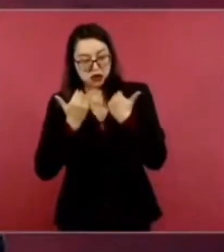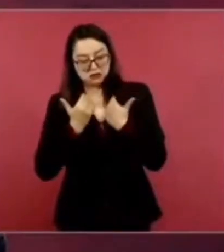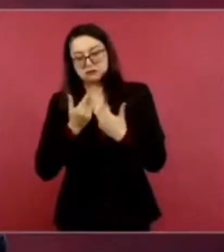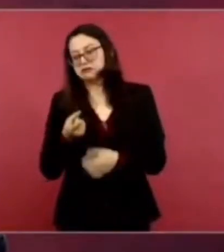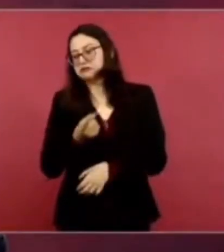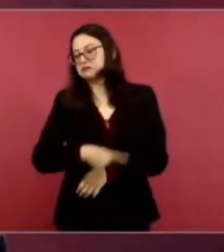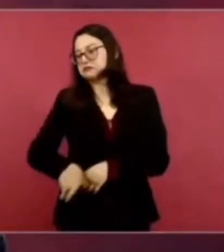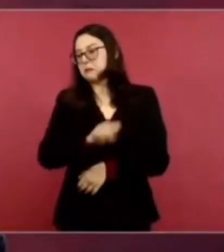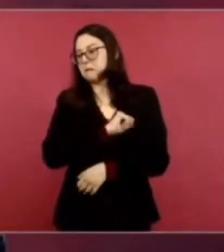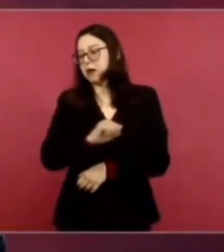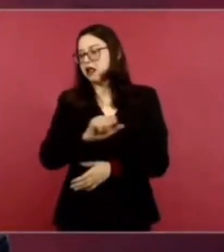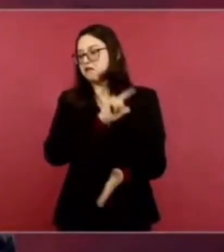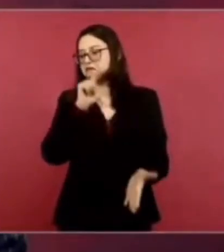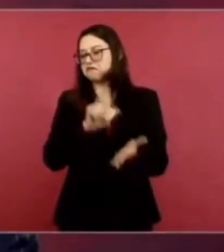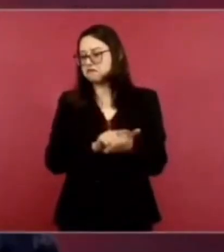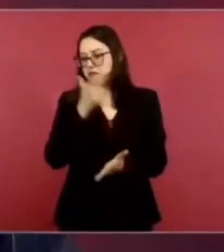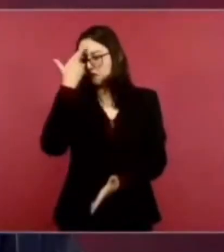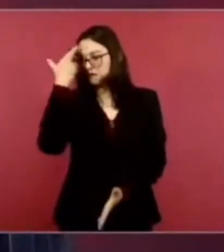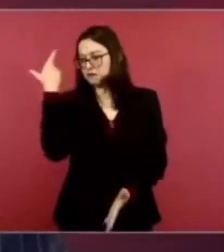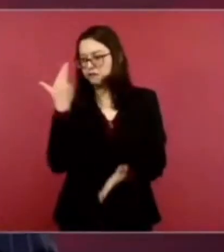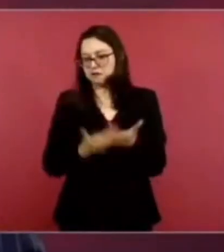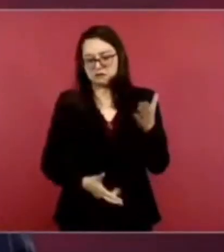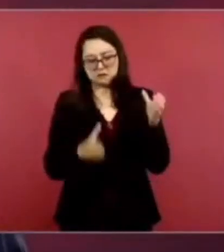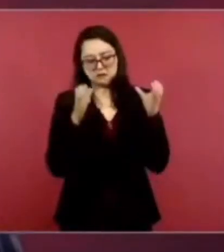malhechores Leon